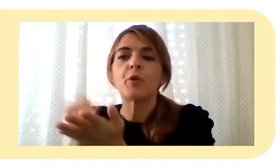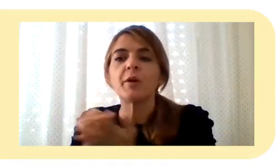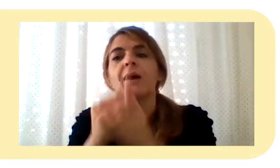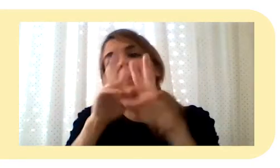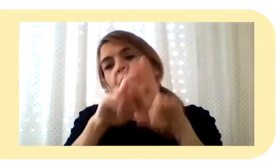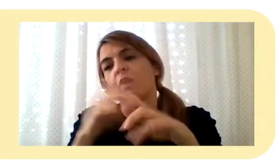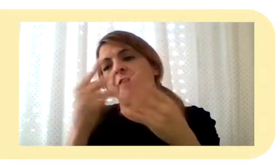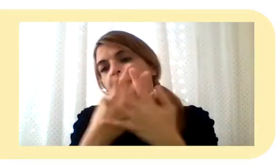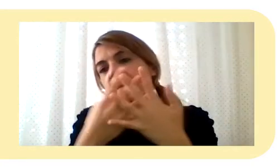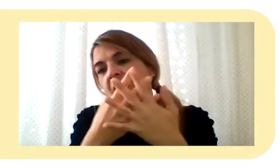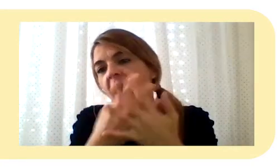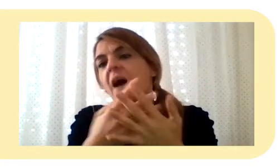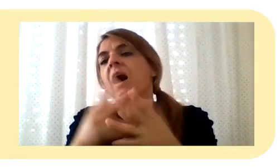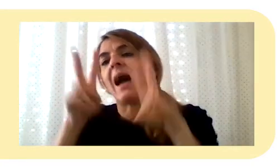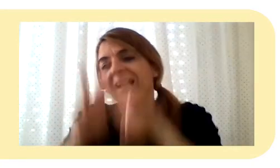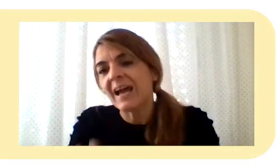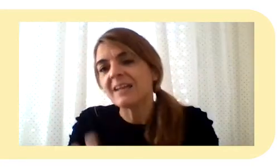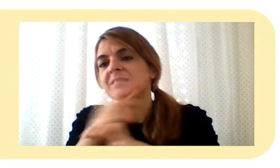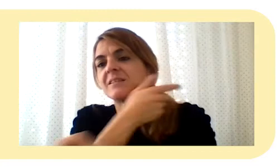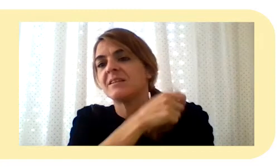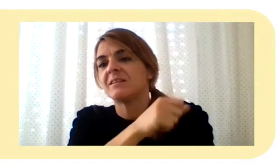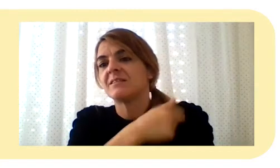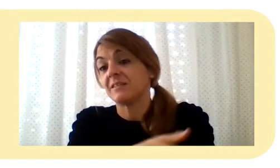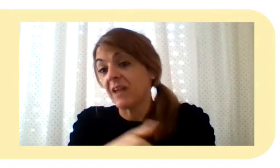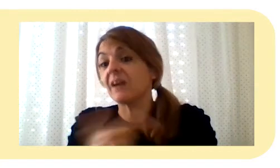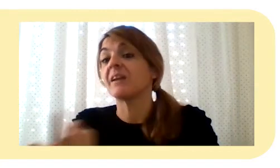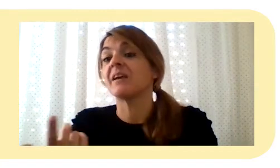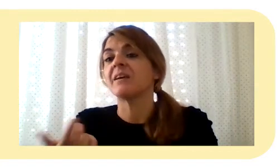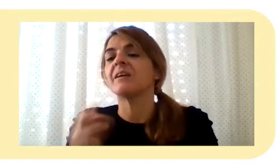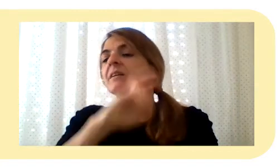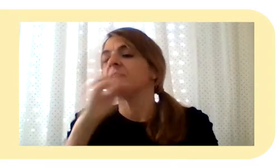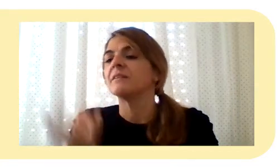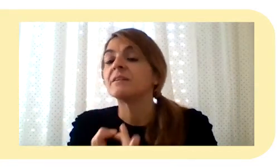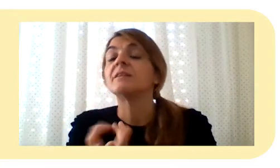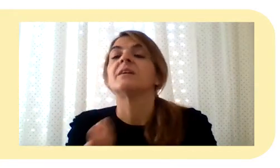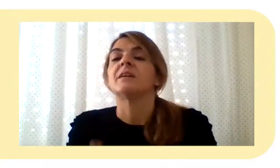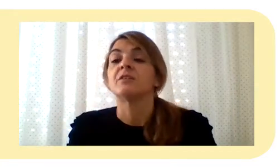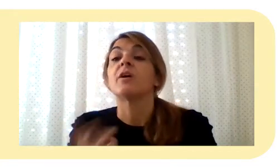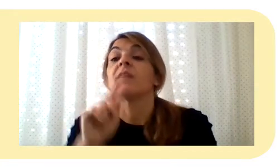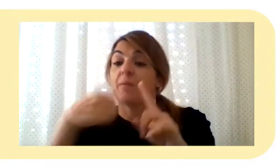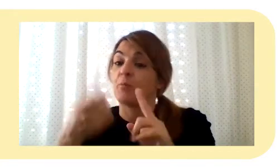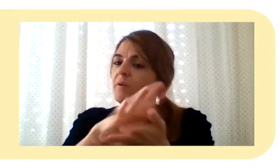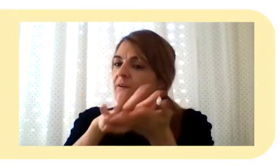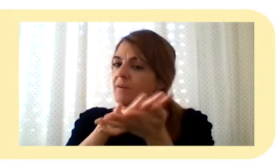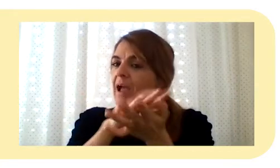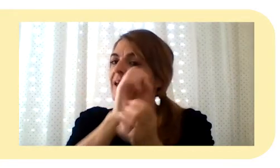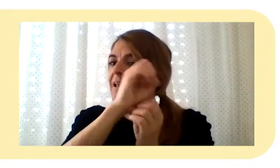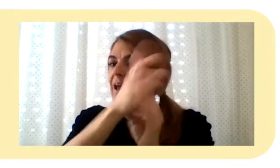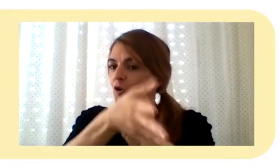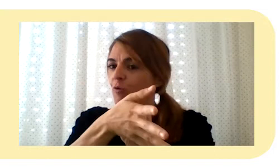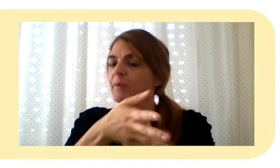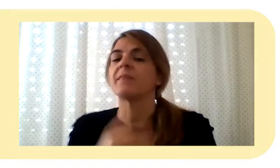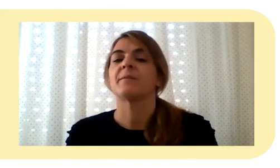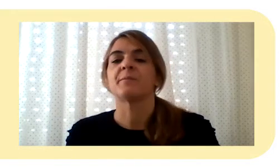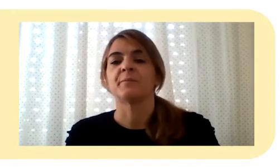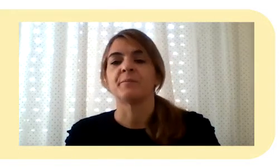etc. Esto es muy importante, porque aquí, centraros en ello, que ahora cuando vaya yo a hablar de la COVID, ¿vale? En función